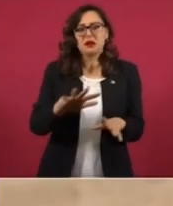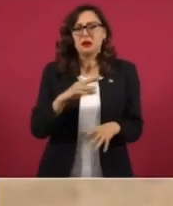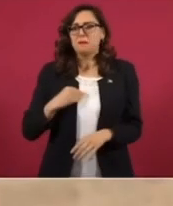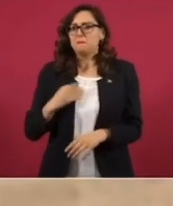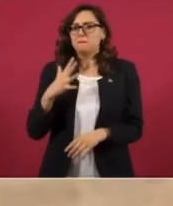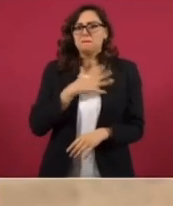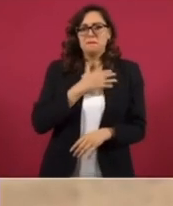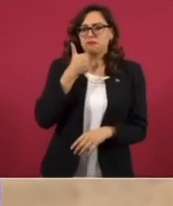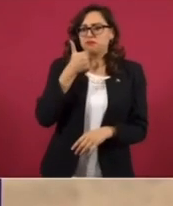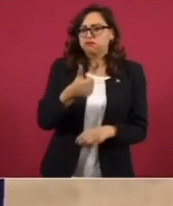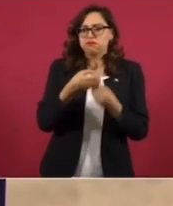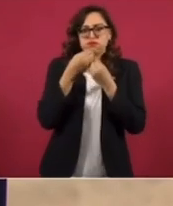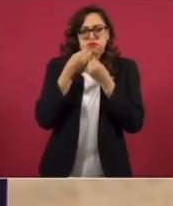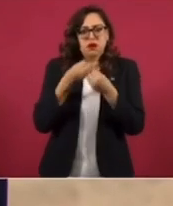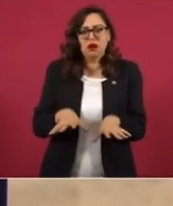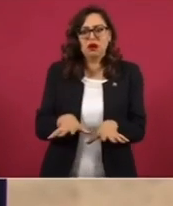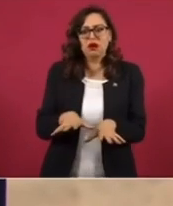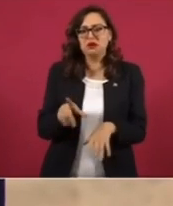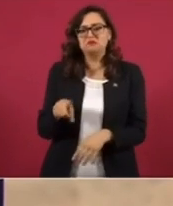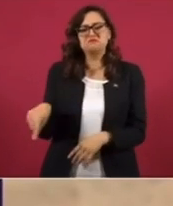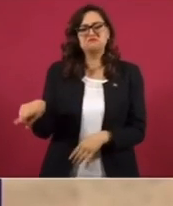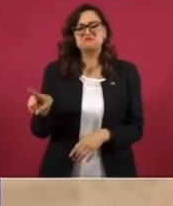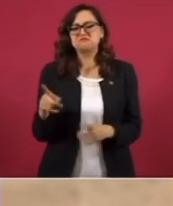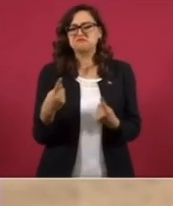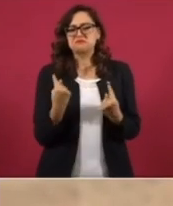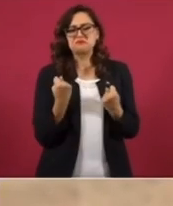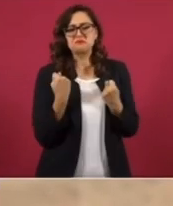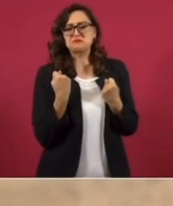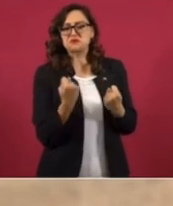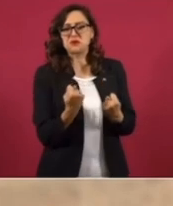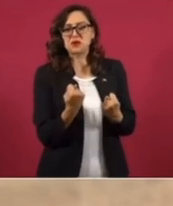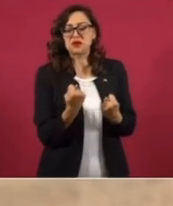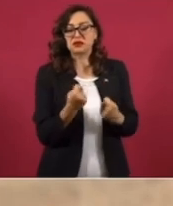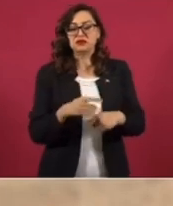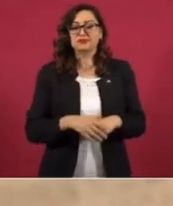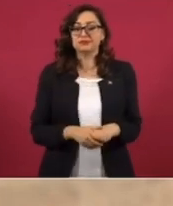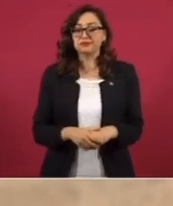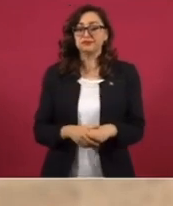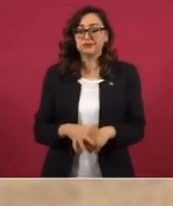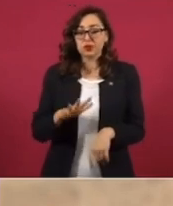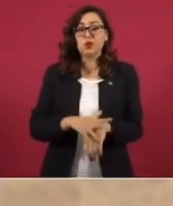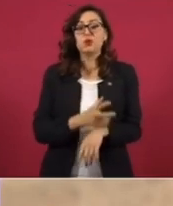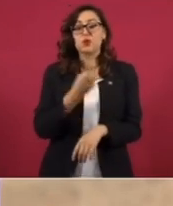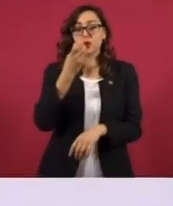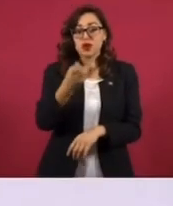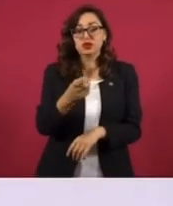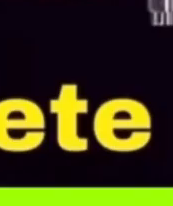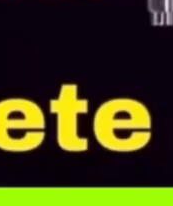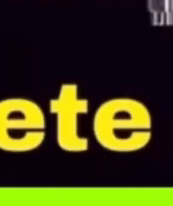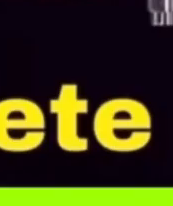de esa manera se originaron la guerra de rusia en ucrania